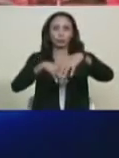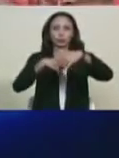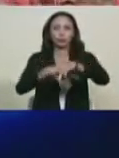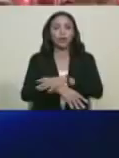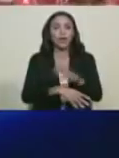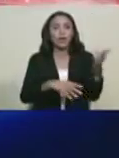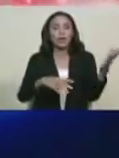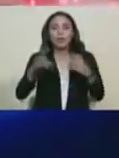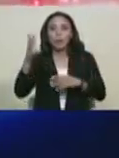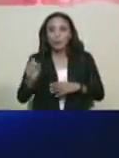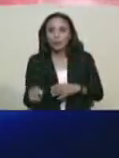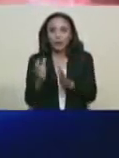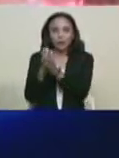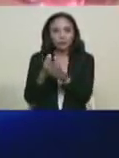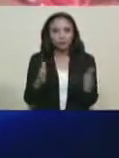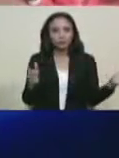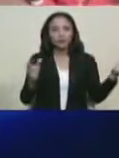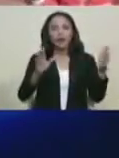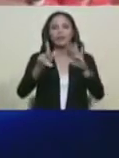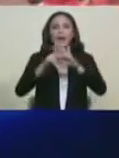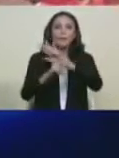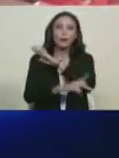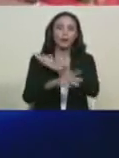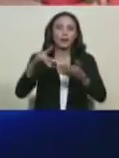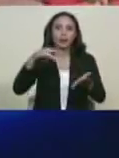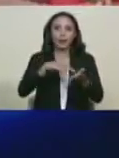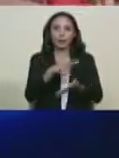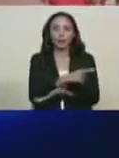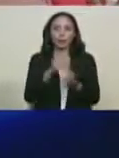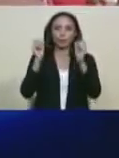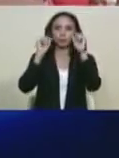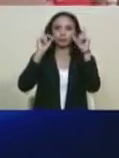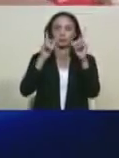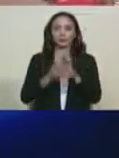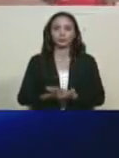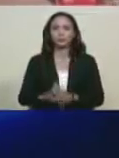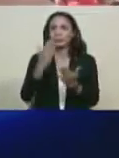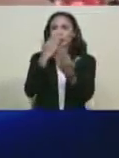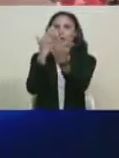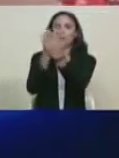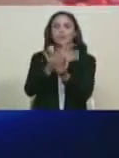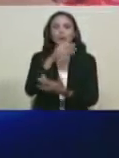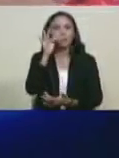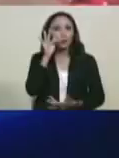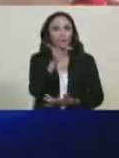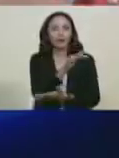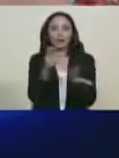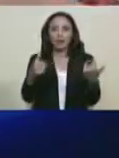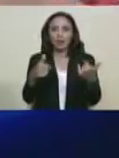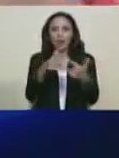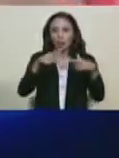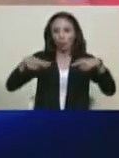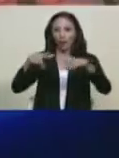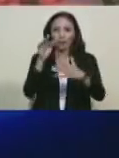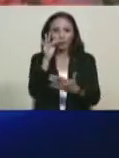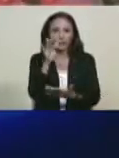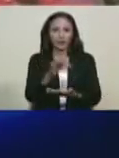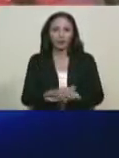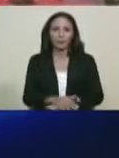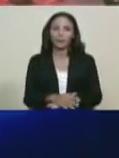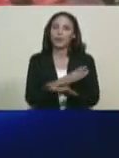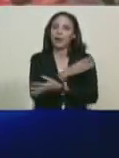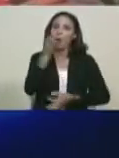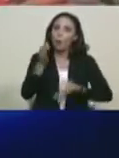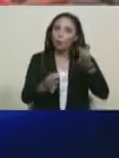hasta el centro de la ciudad capital en parque carabobo al frente de la fiscalía general de la república para exigir justicia